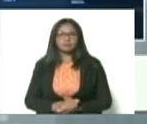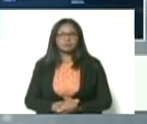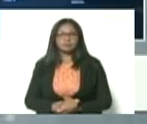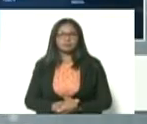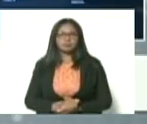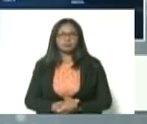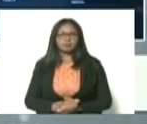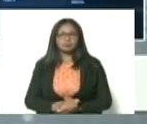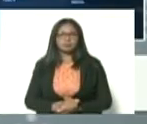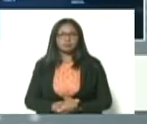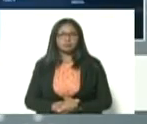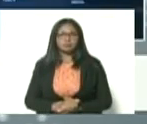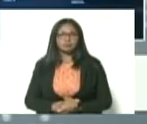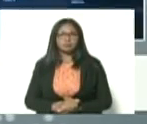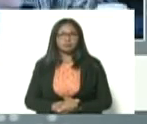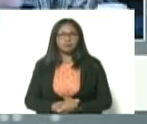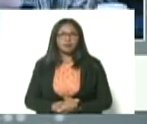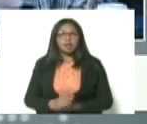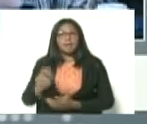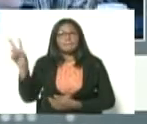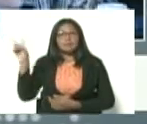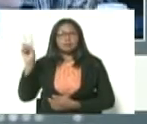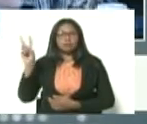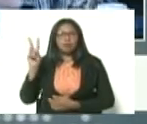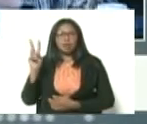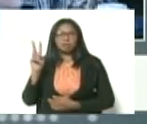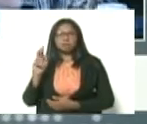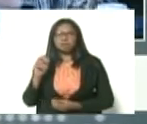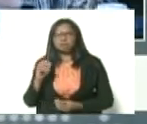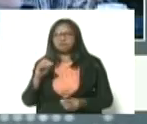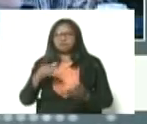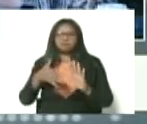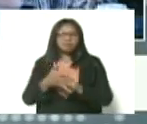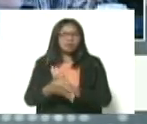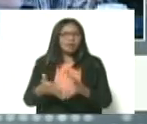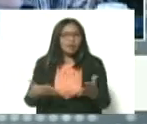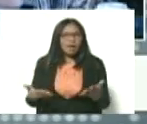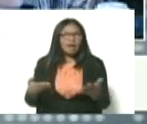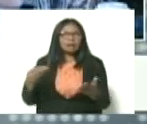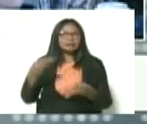A Venezuela se le ha aplicado un método